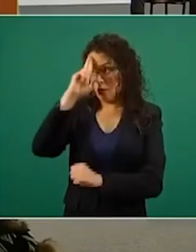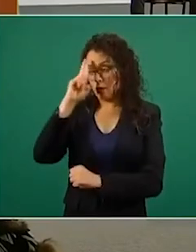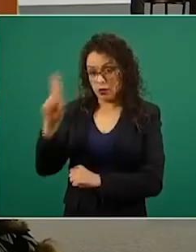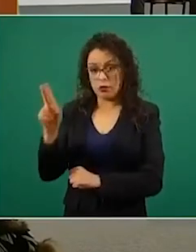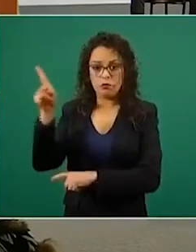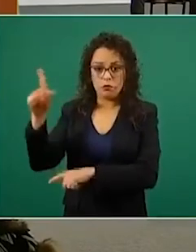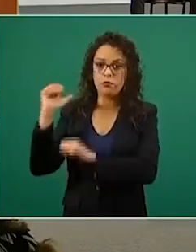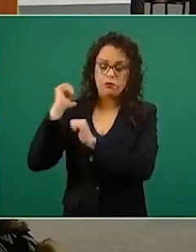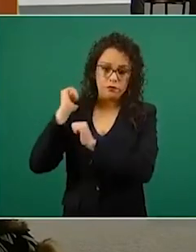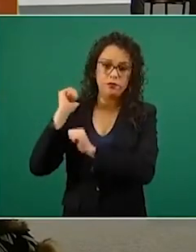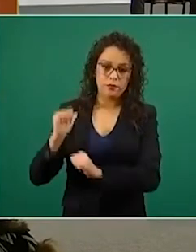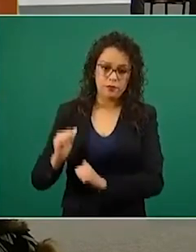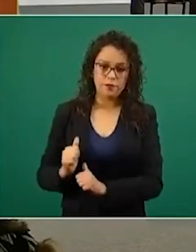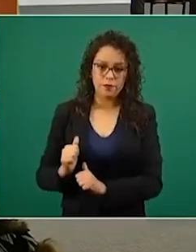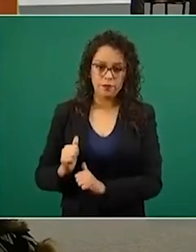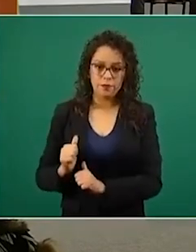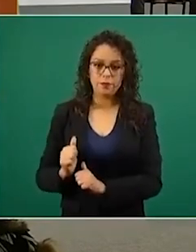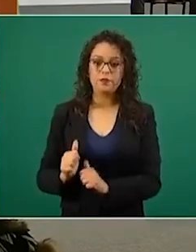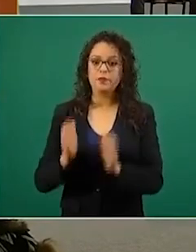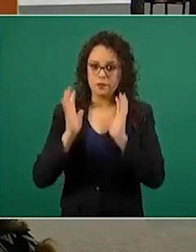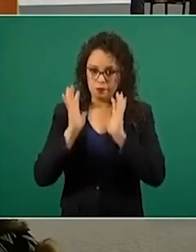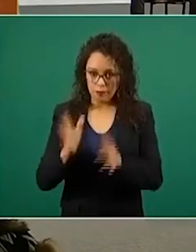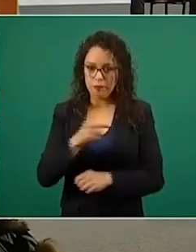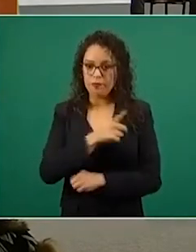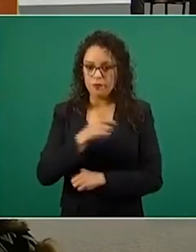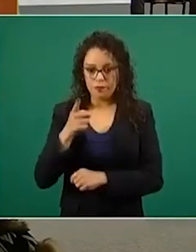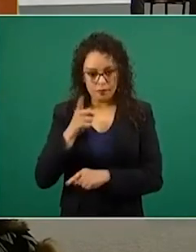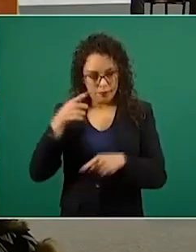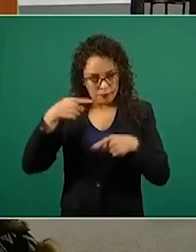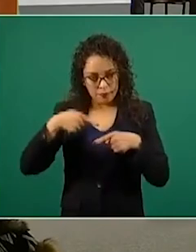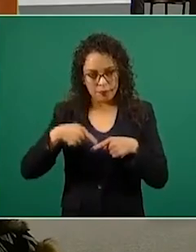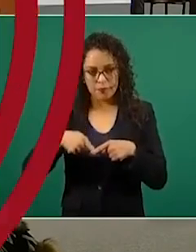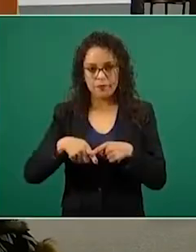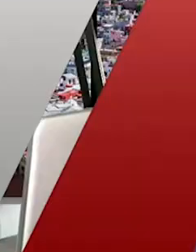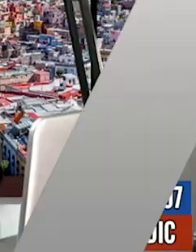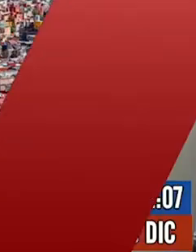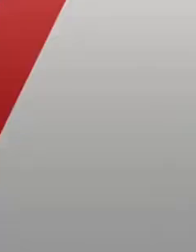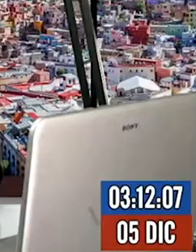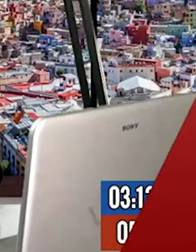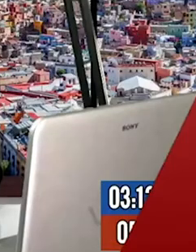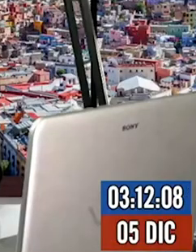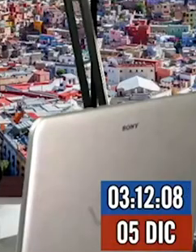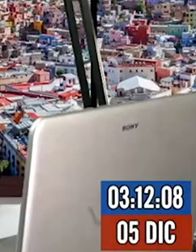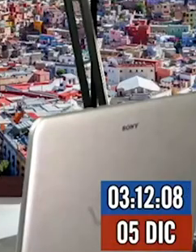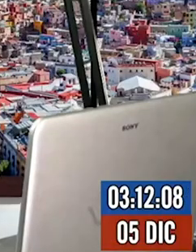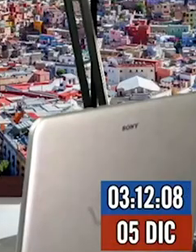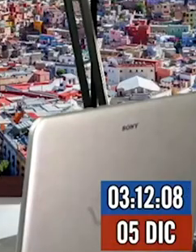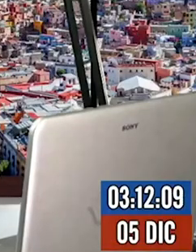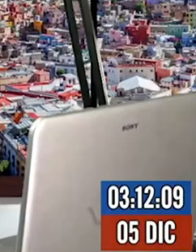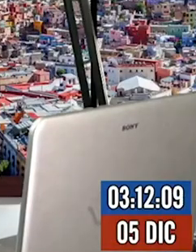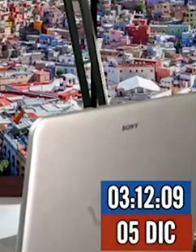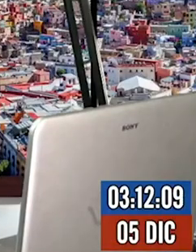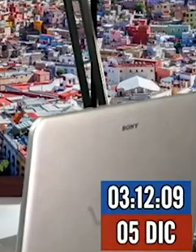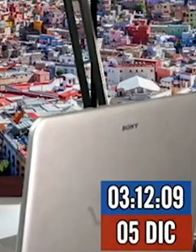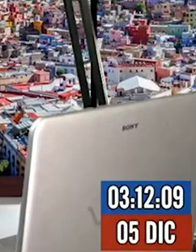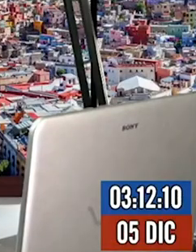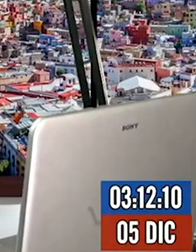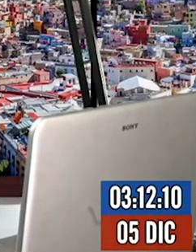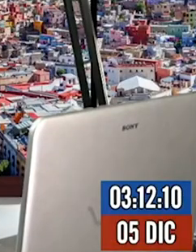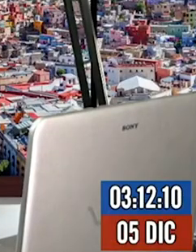autoridades, de que ya empecemos a abrir las escuelas. La oferta